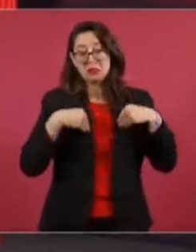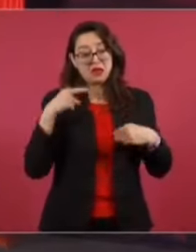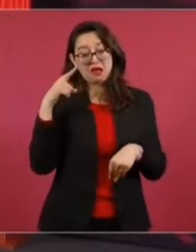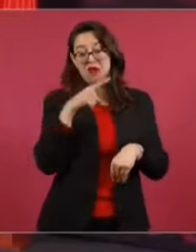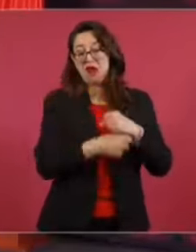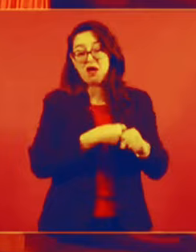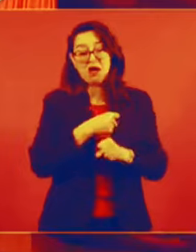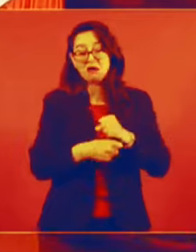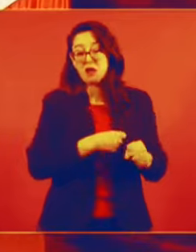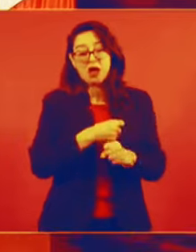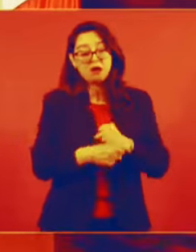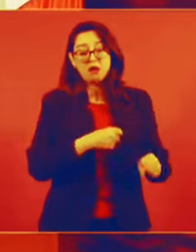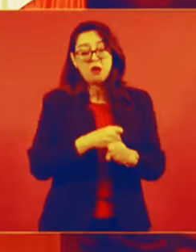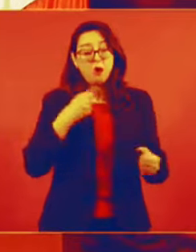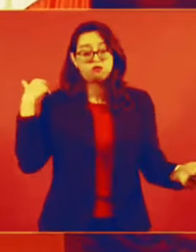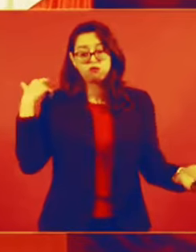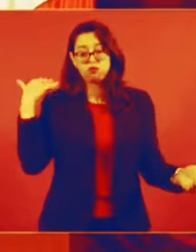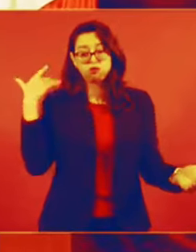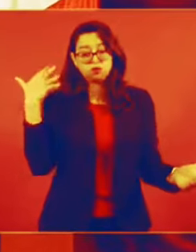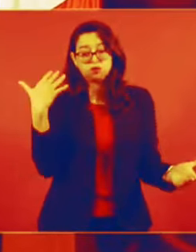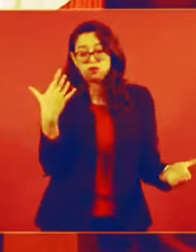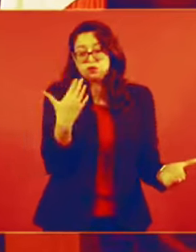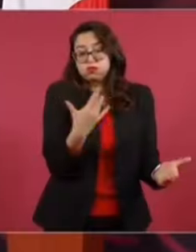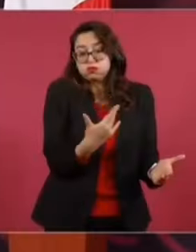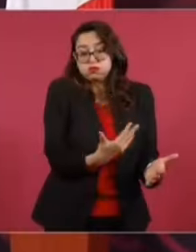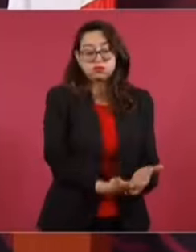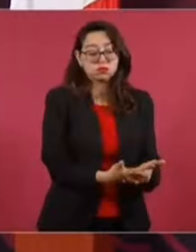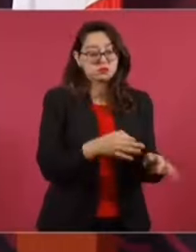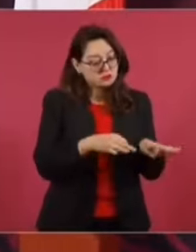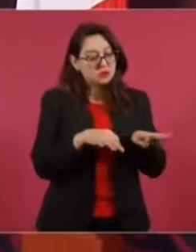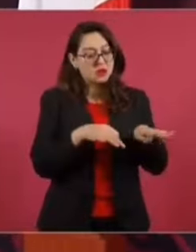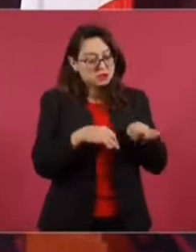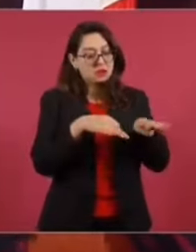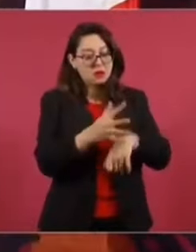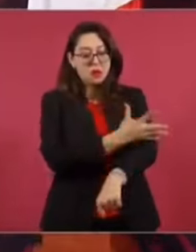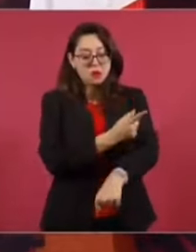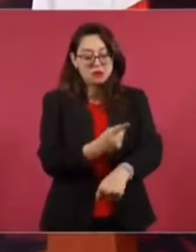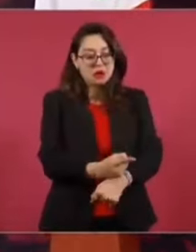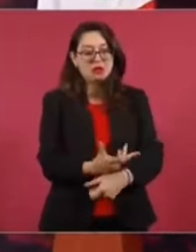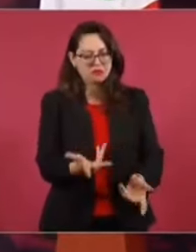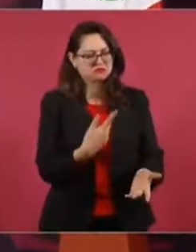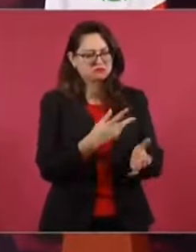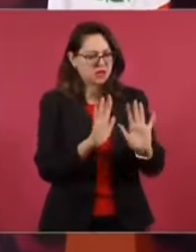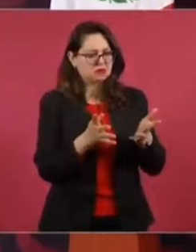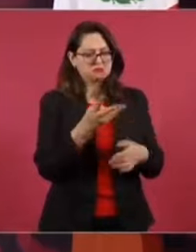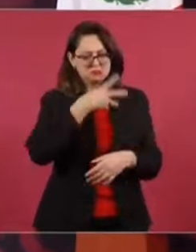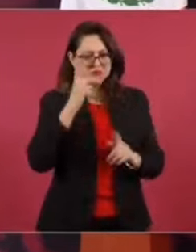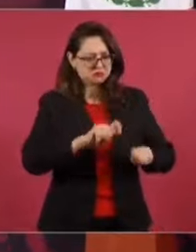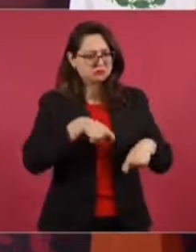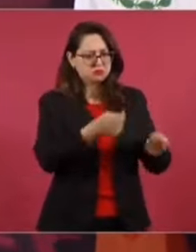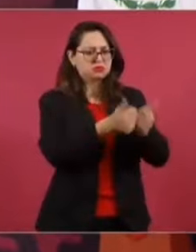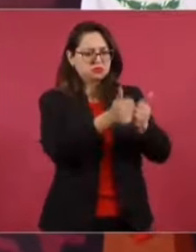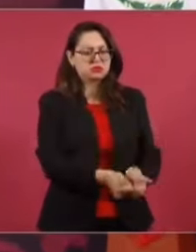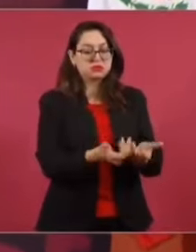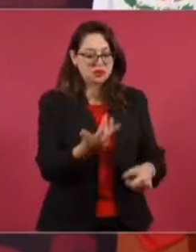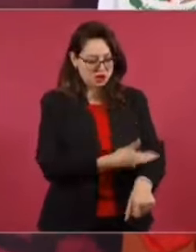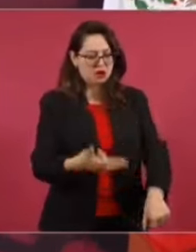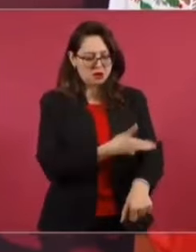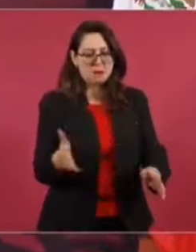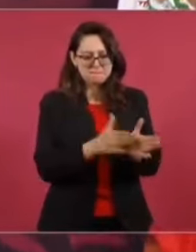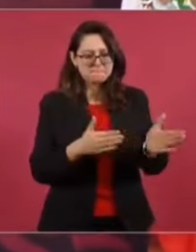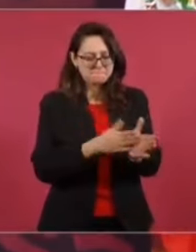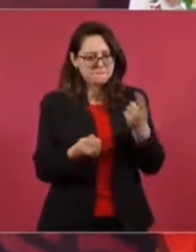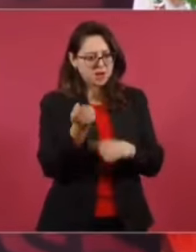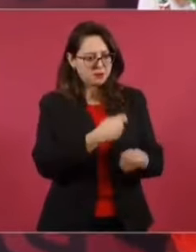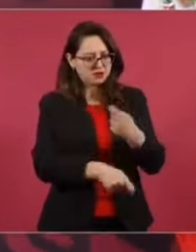honradamente en Estados Unidos? ¿Qué partido va a proponer eso? ¿El partido que proponga eso? ¿Que va a regularizar la